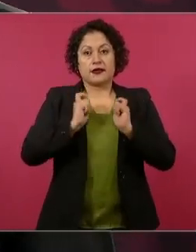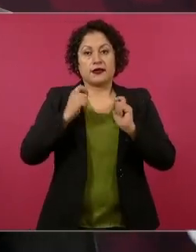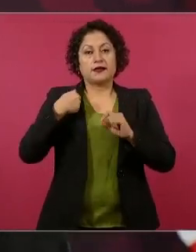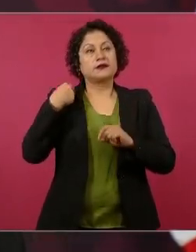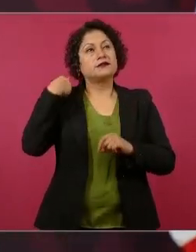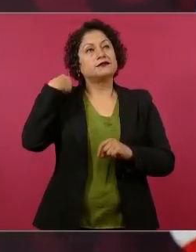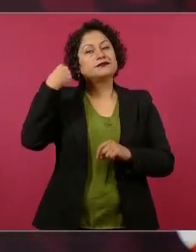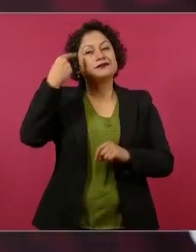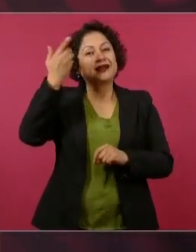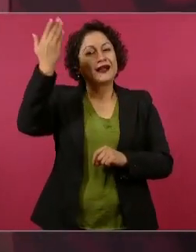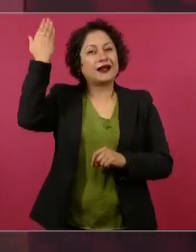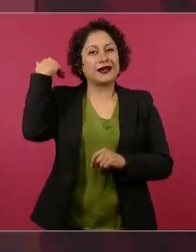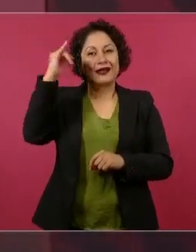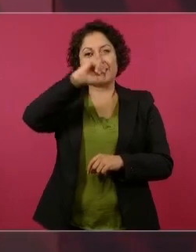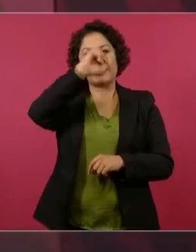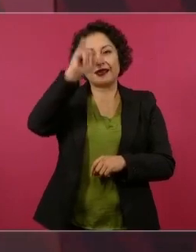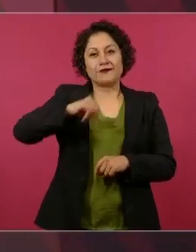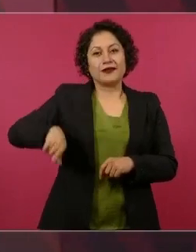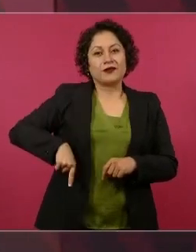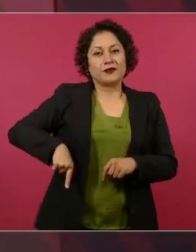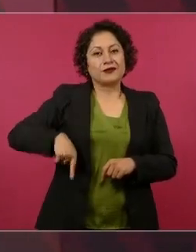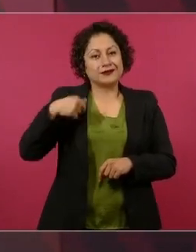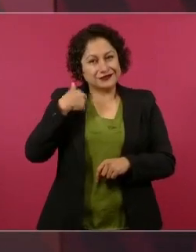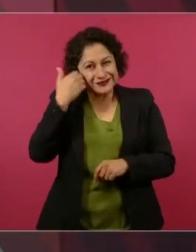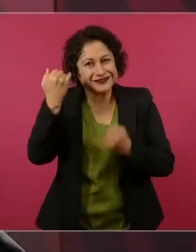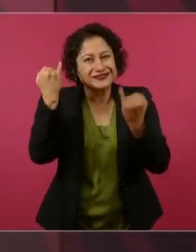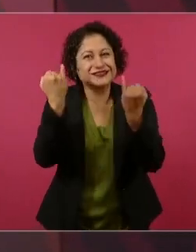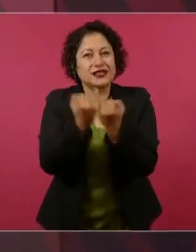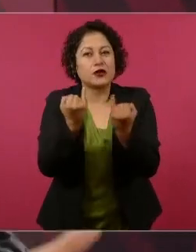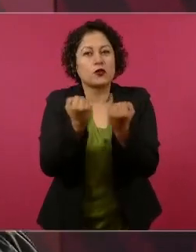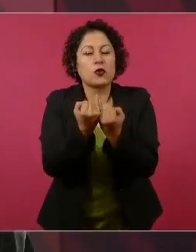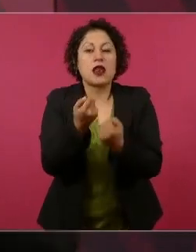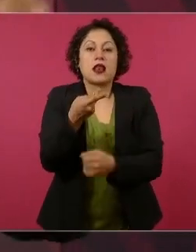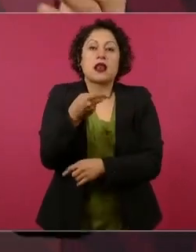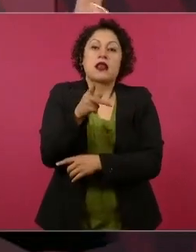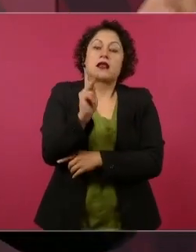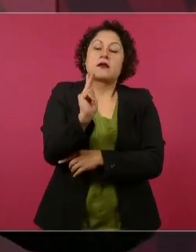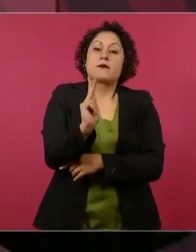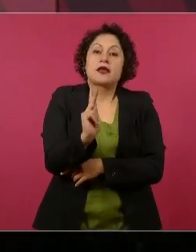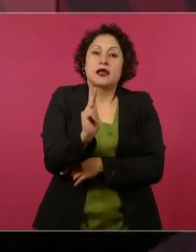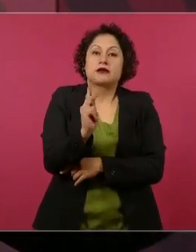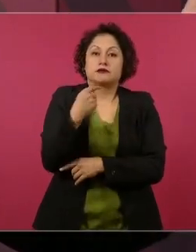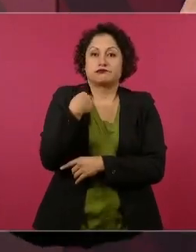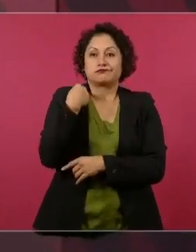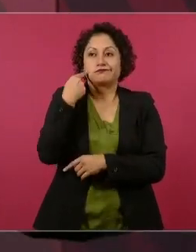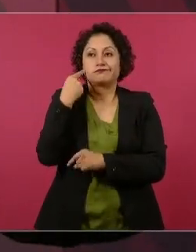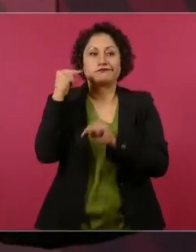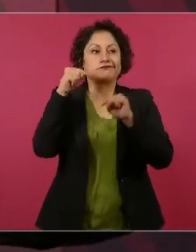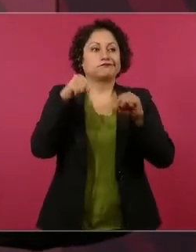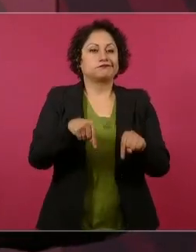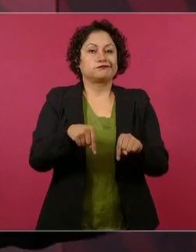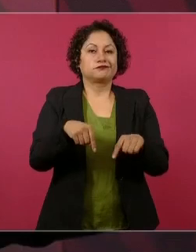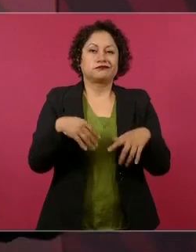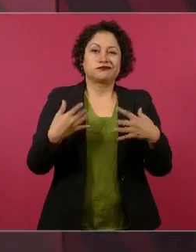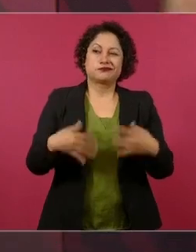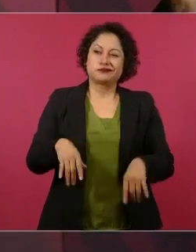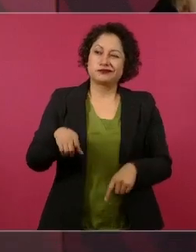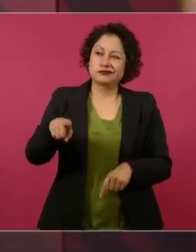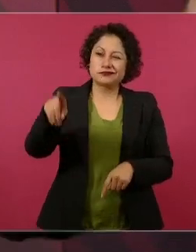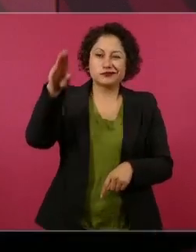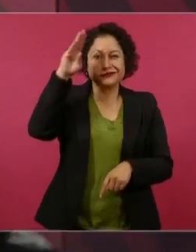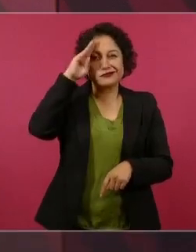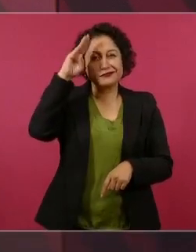Ya no había la misma necesidad porque hubo mucha corrupción en el Infonavit y